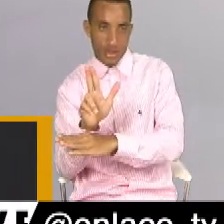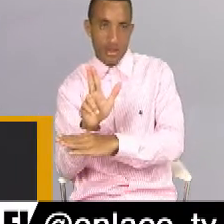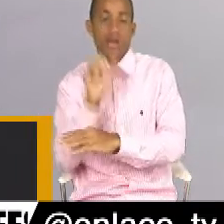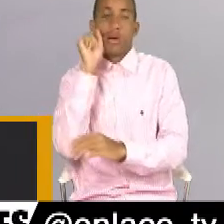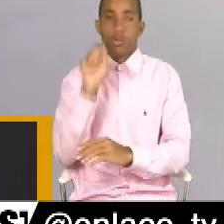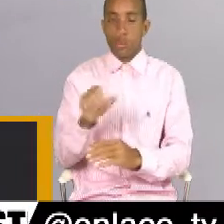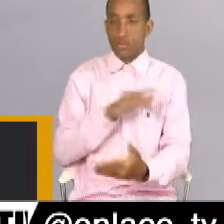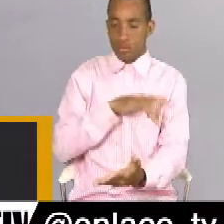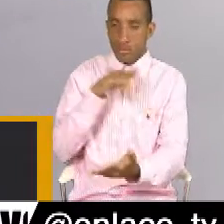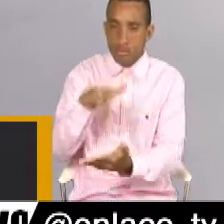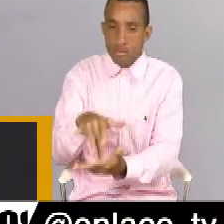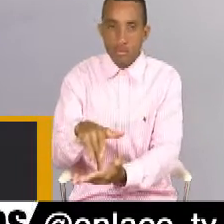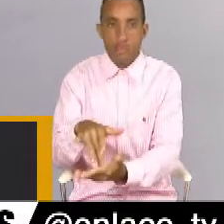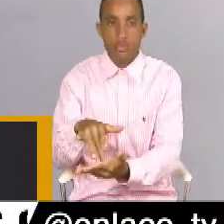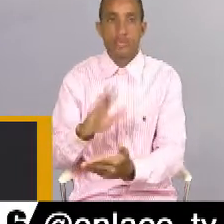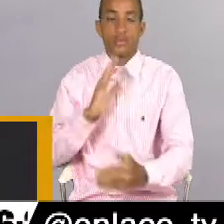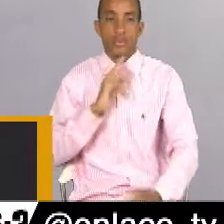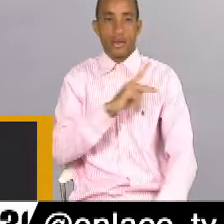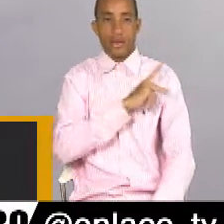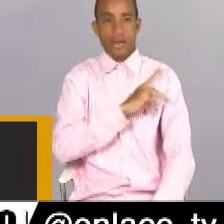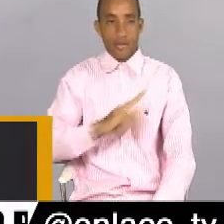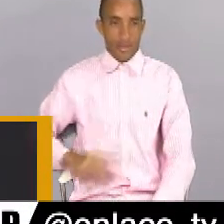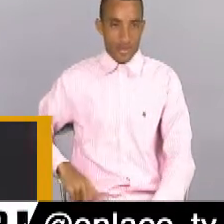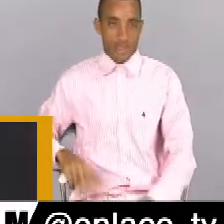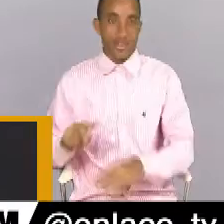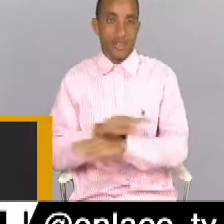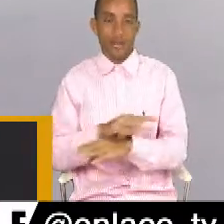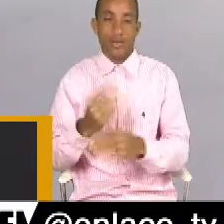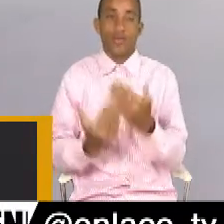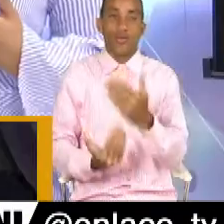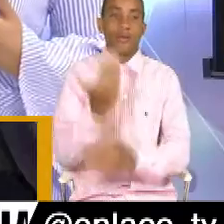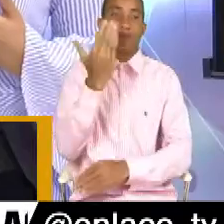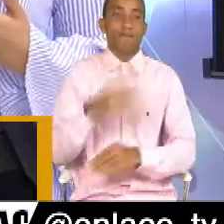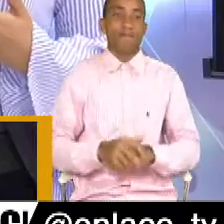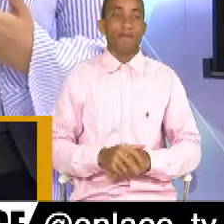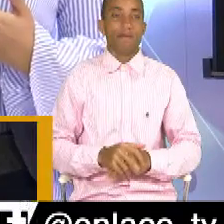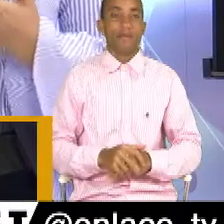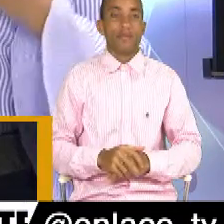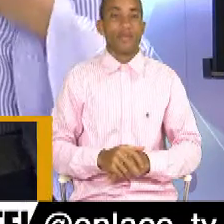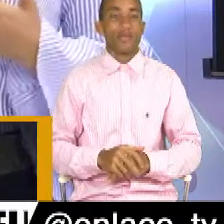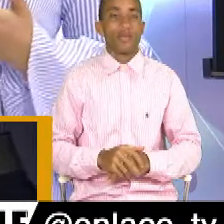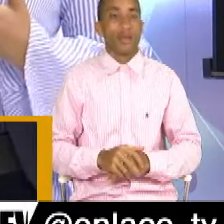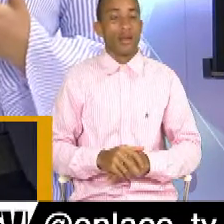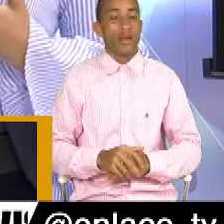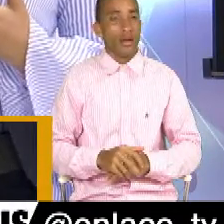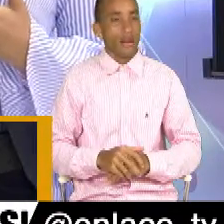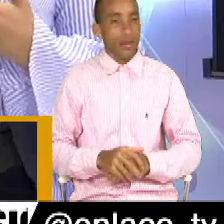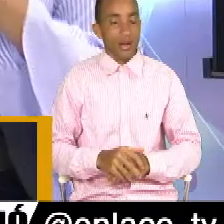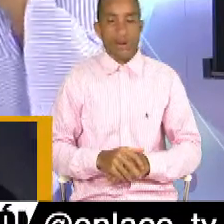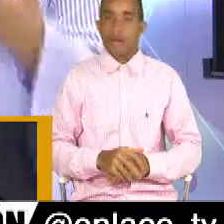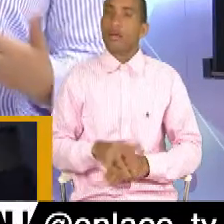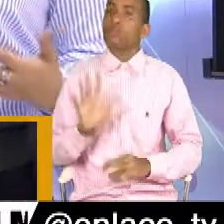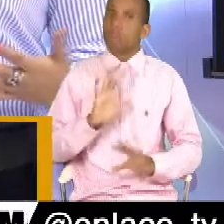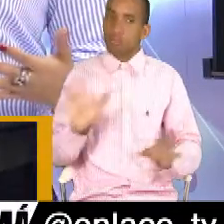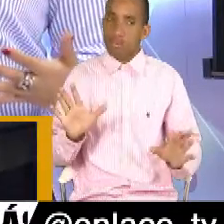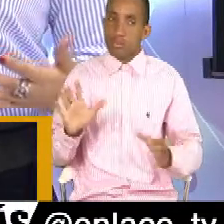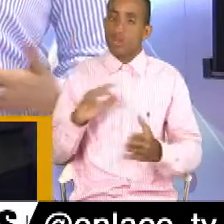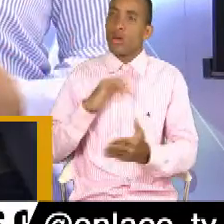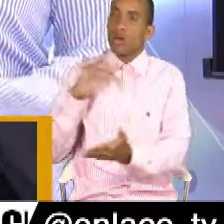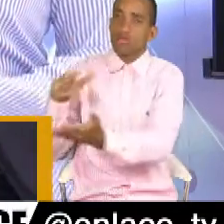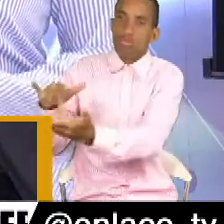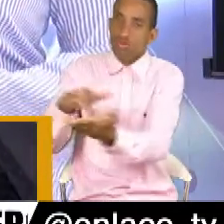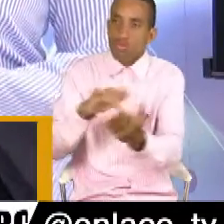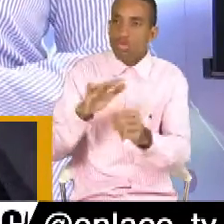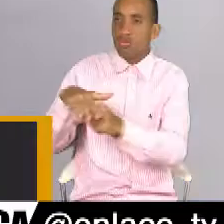la nueva sede de la Personería Municipal de Barranca Bermeja. De igual forma, la personería llegará hasta los barrios de Barranca